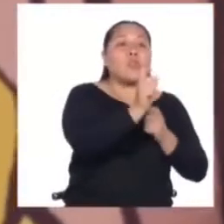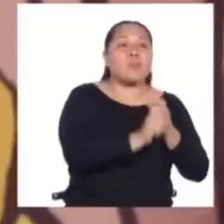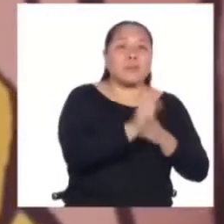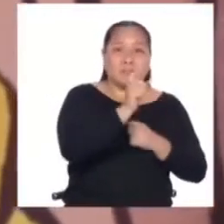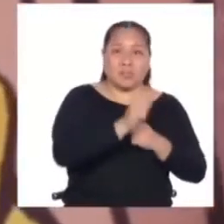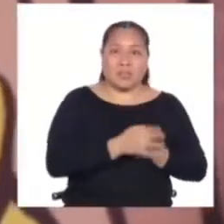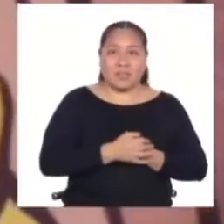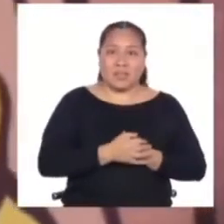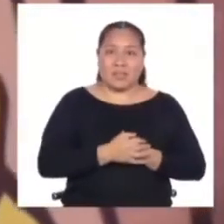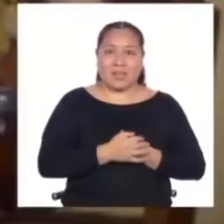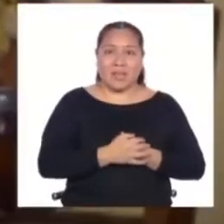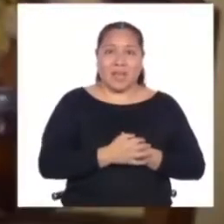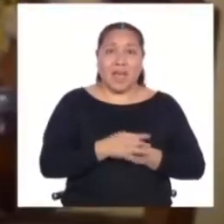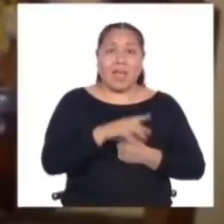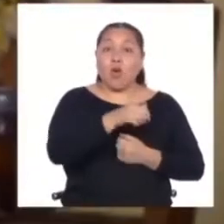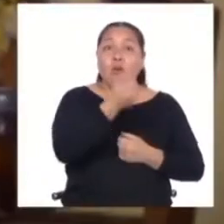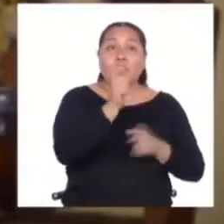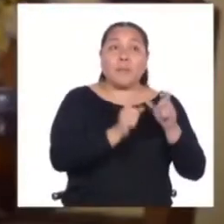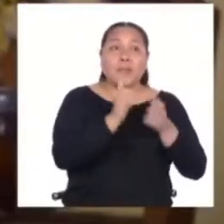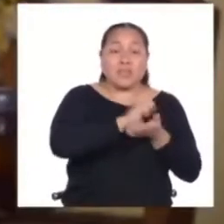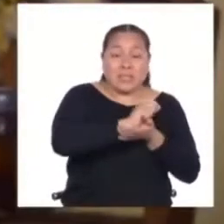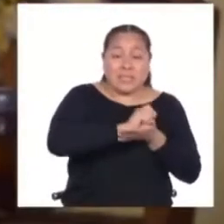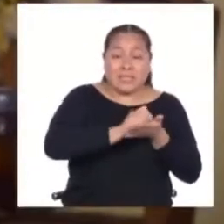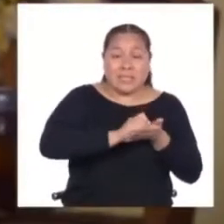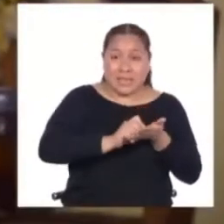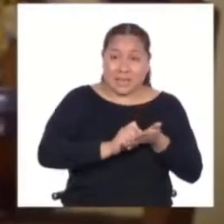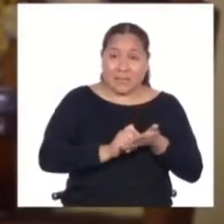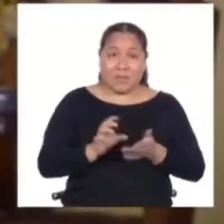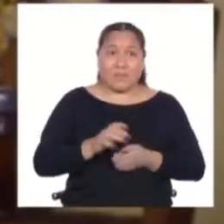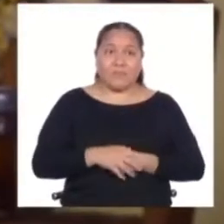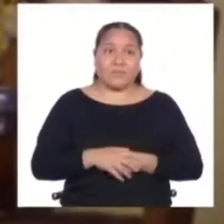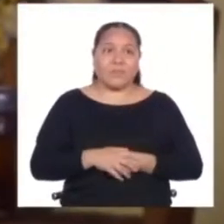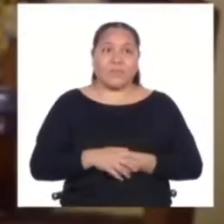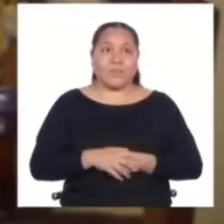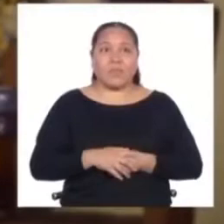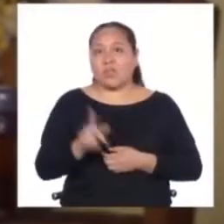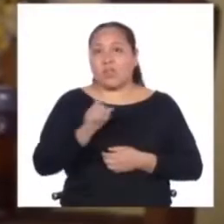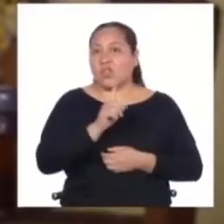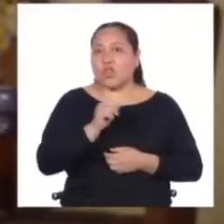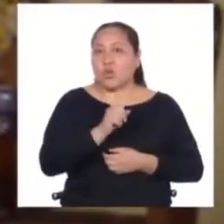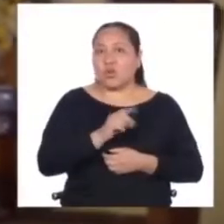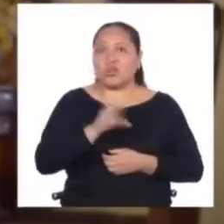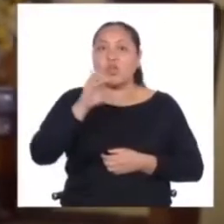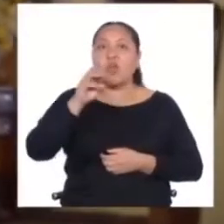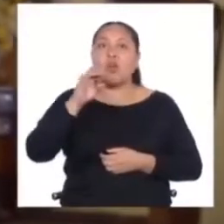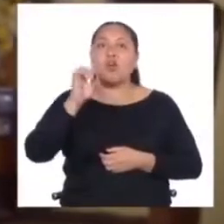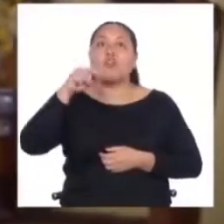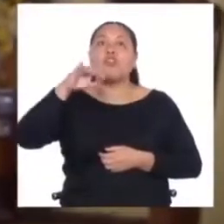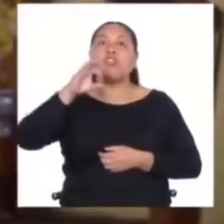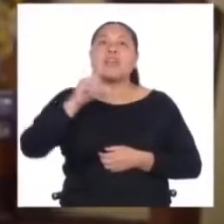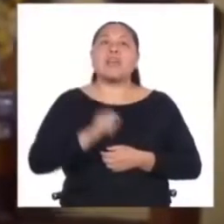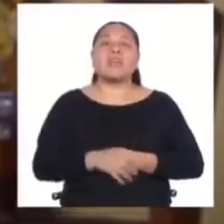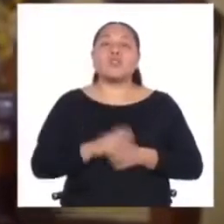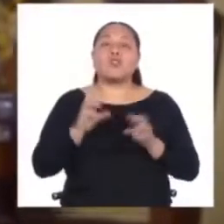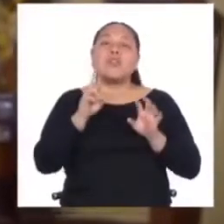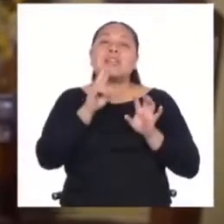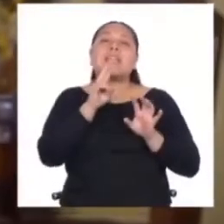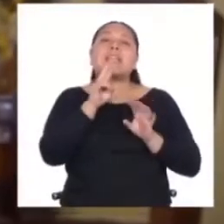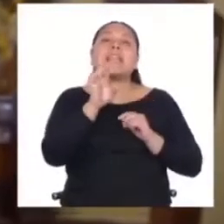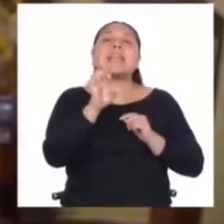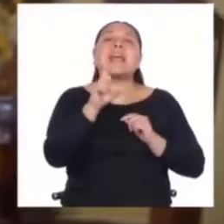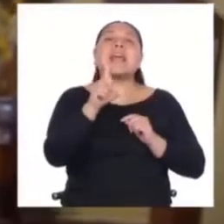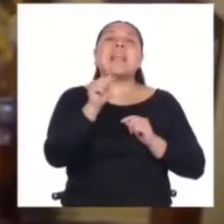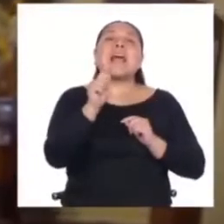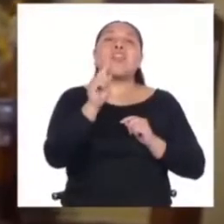una intermediación. En realidad no es prácticamente una crónica, es un relato que acompaña a